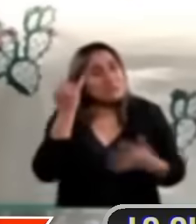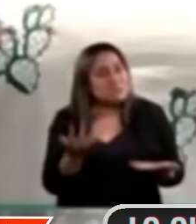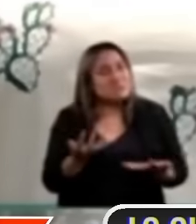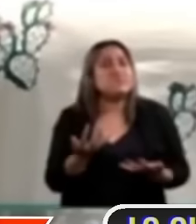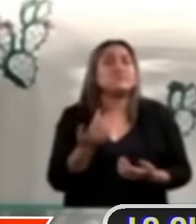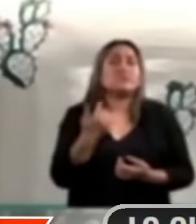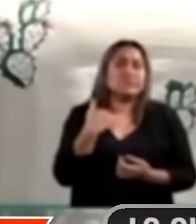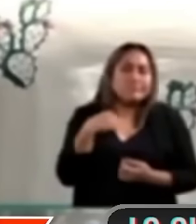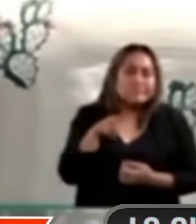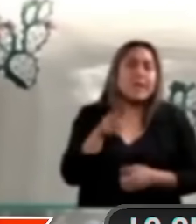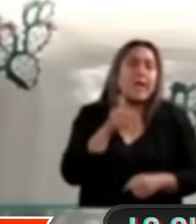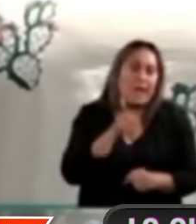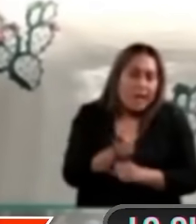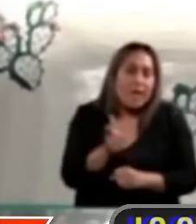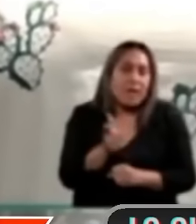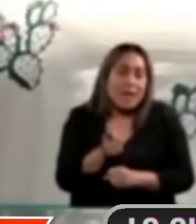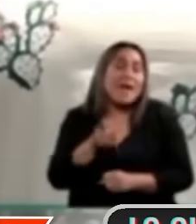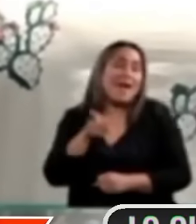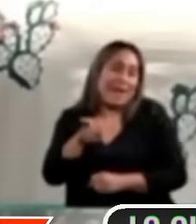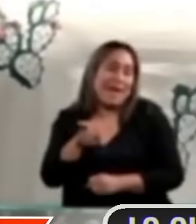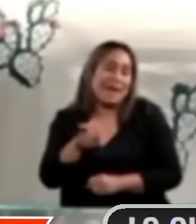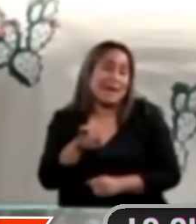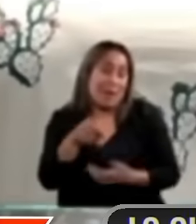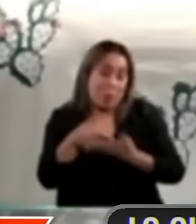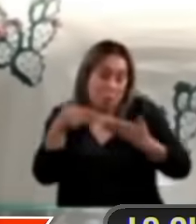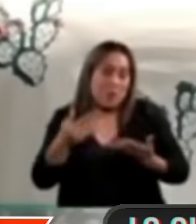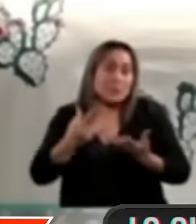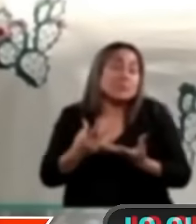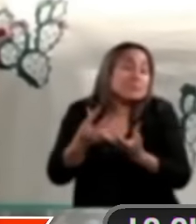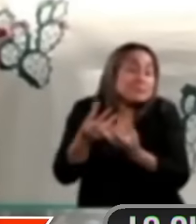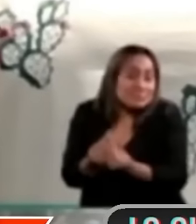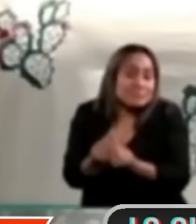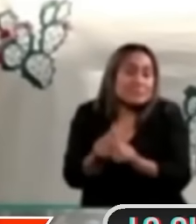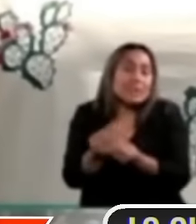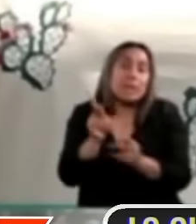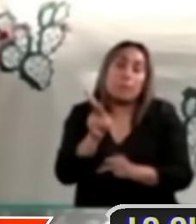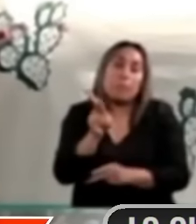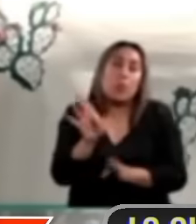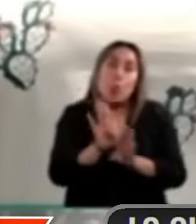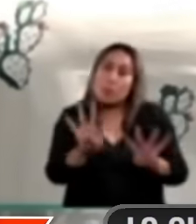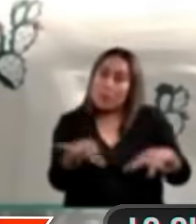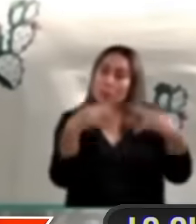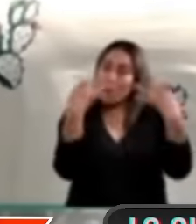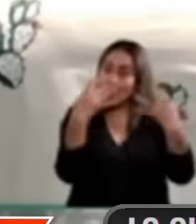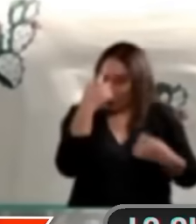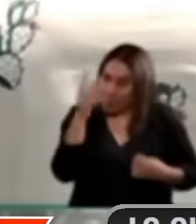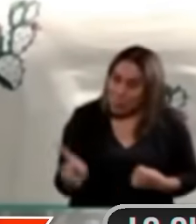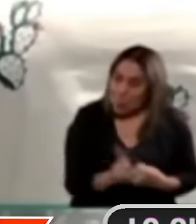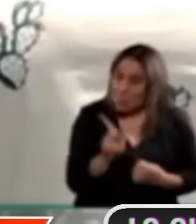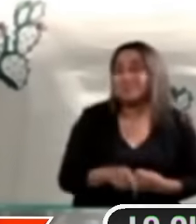explico que esa es la bandera que ahondarán frente al pueblo. En la campaña lo que